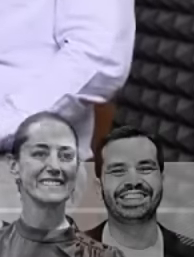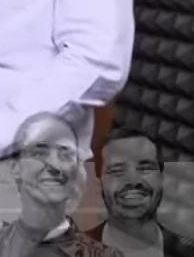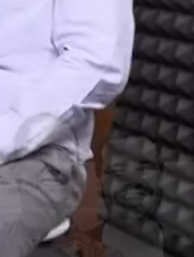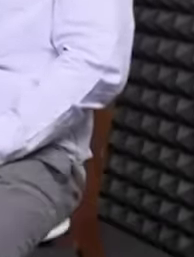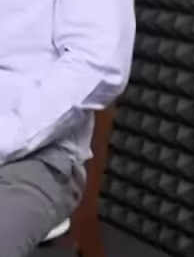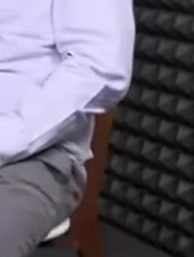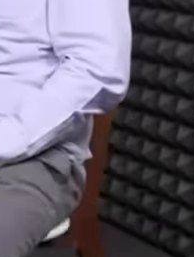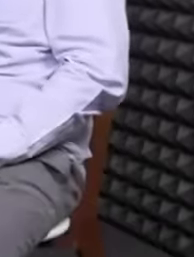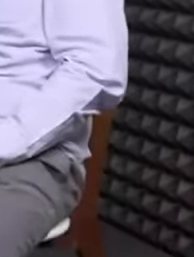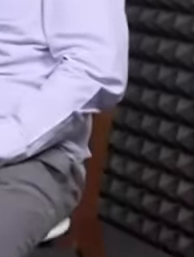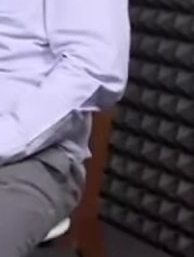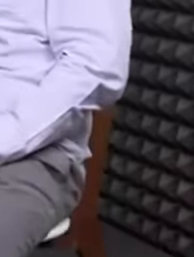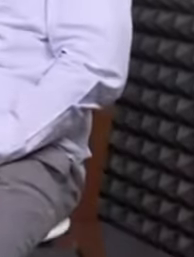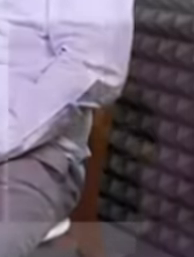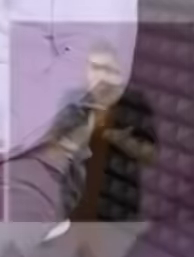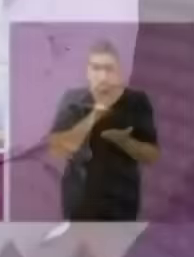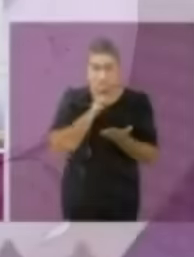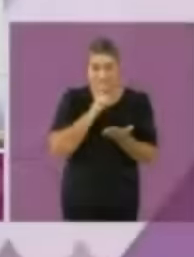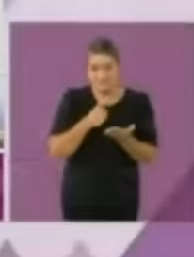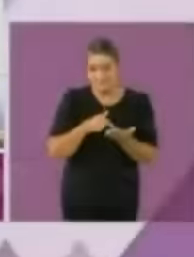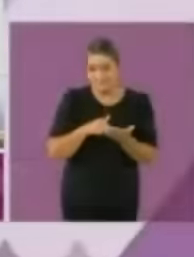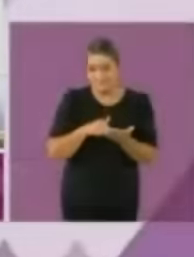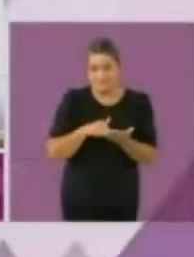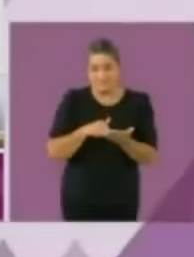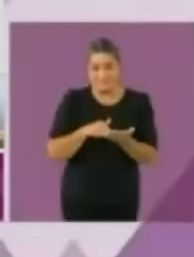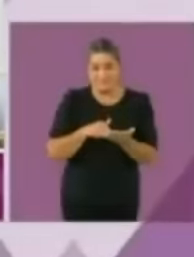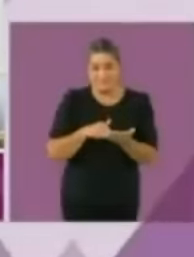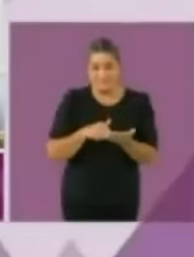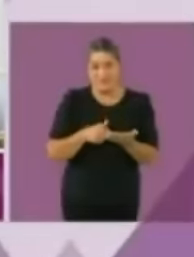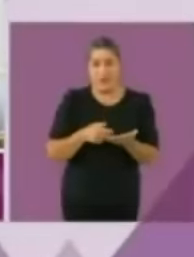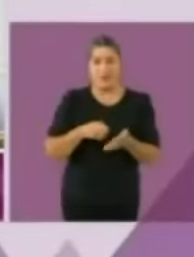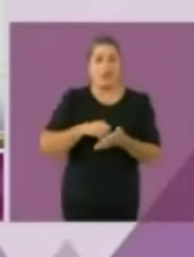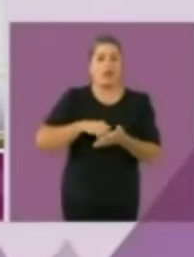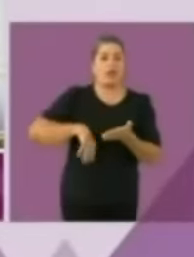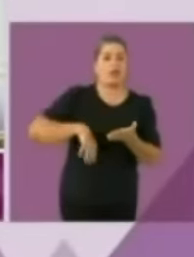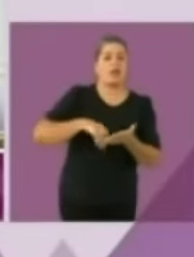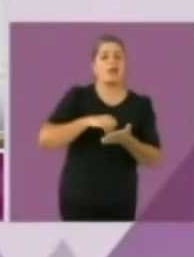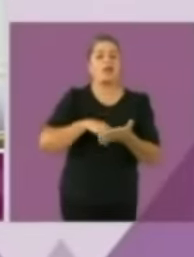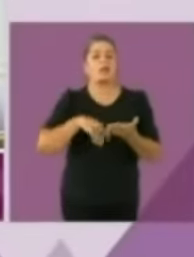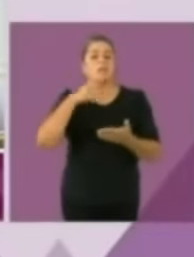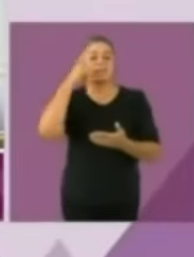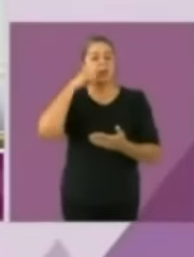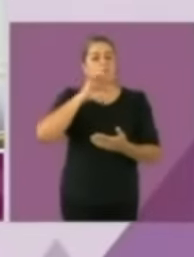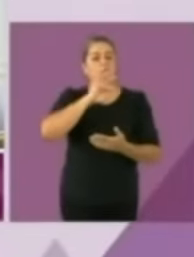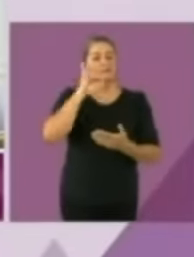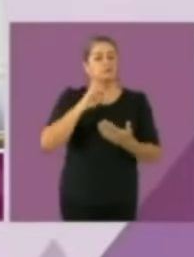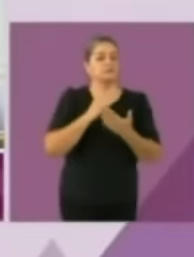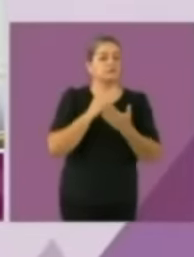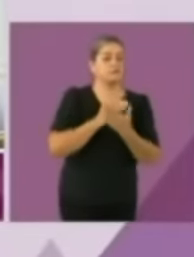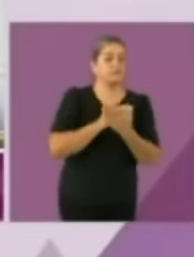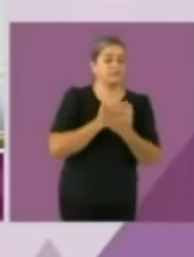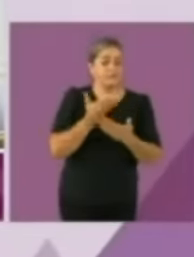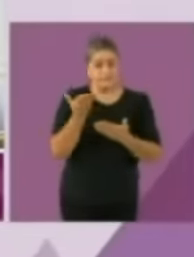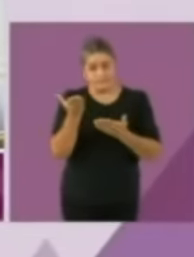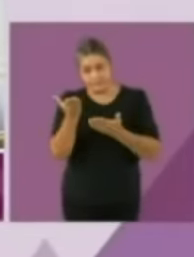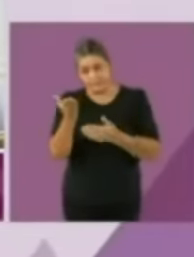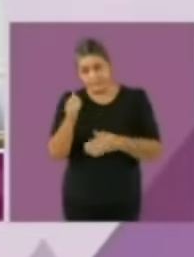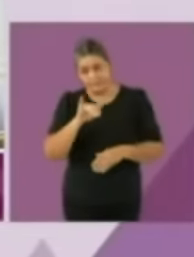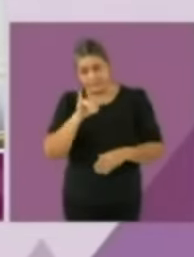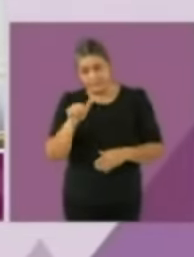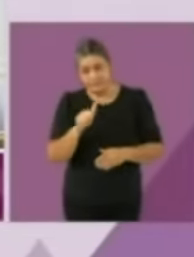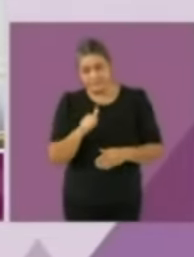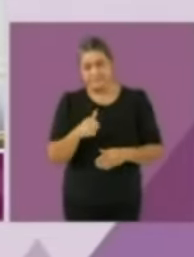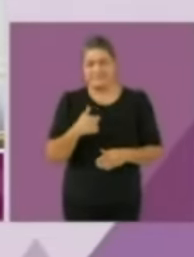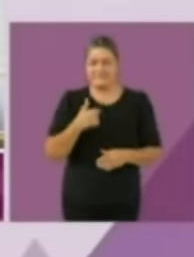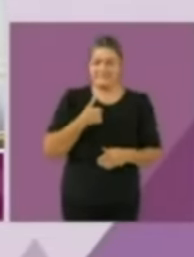políticamente correcto que esté ahí, y a quien realmente le interesa mucho. O sea, le sirve mucho a quienes necesitan